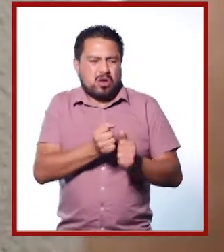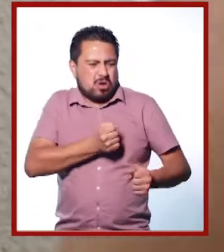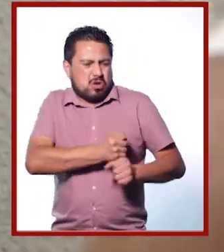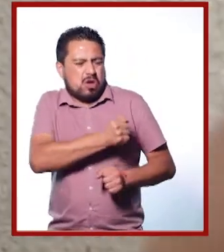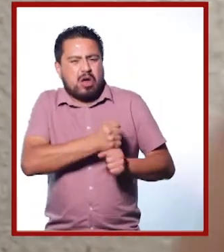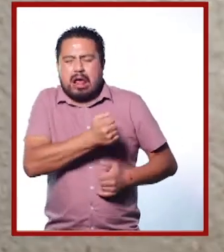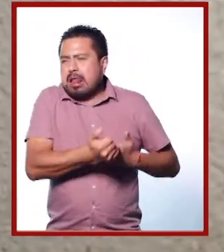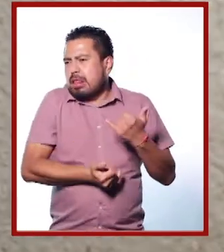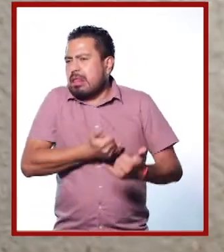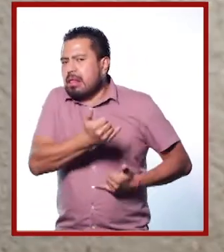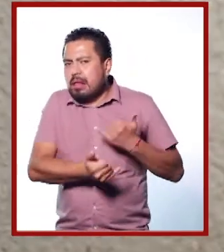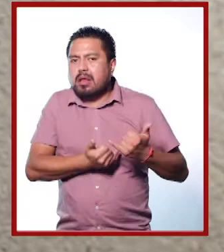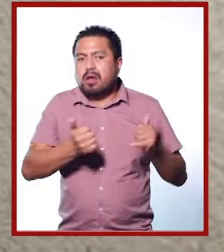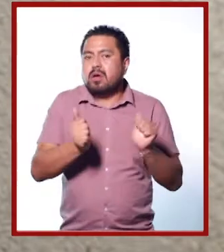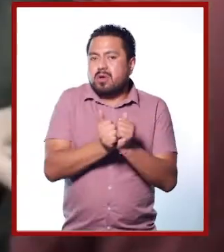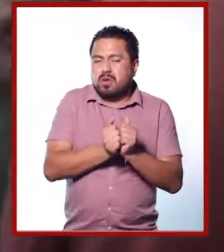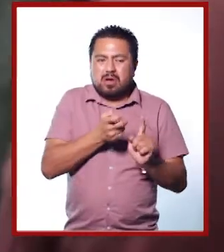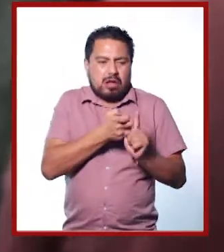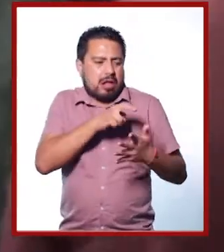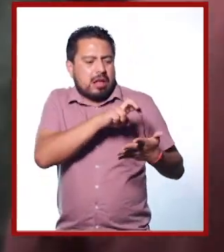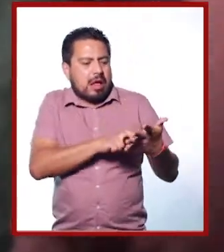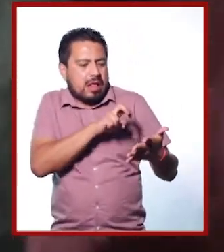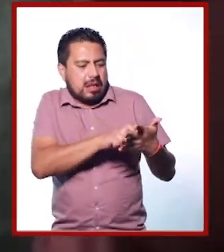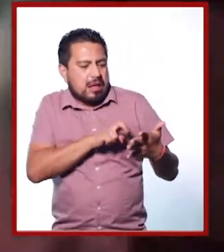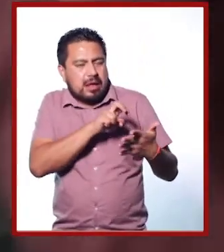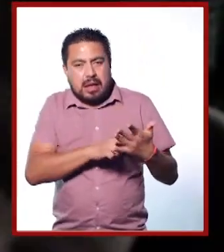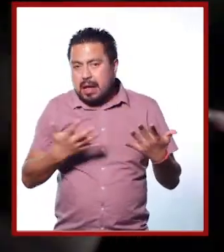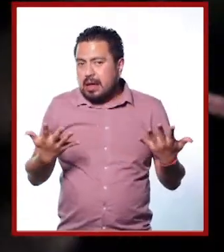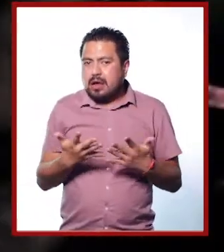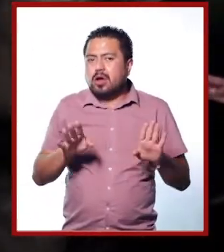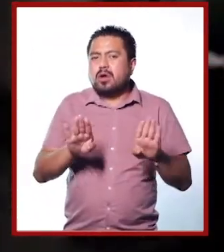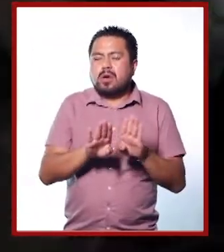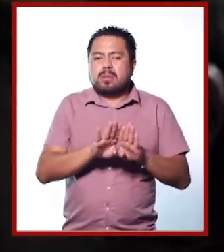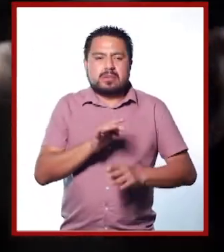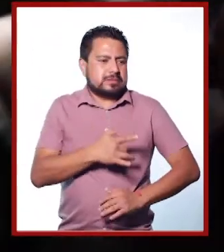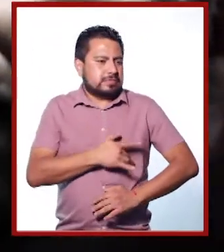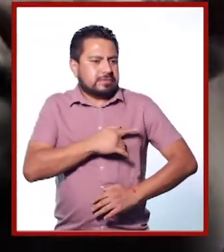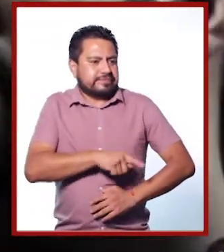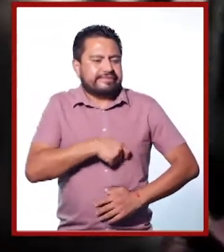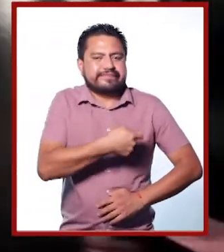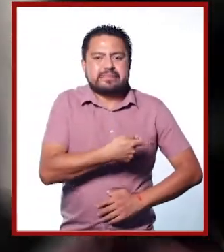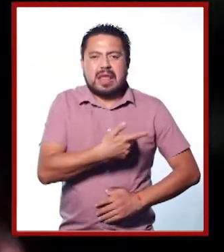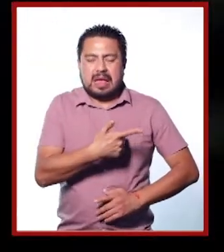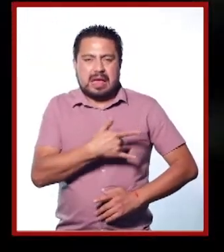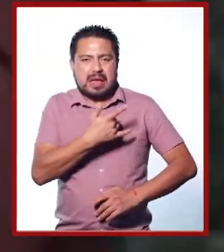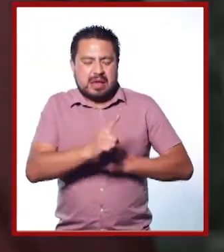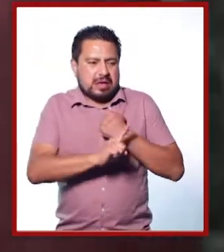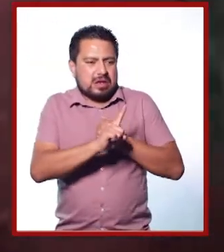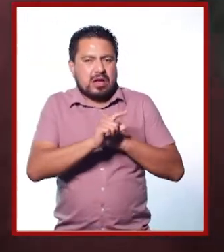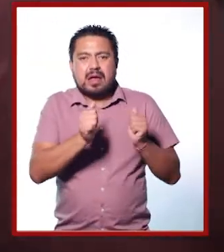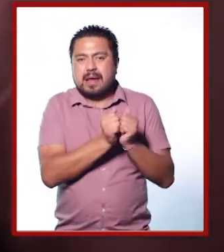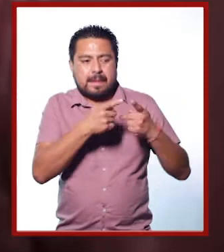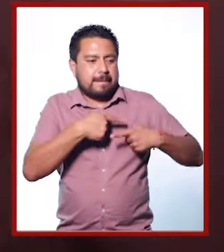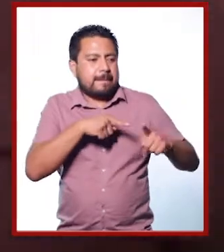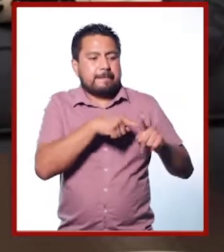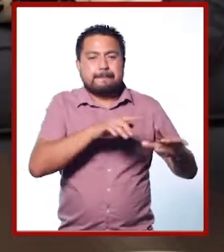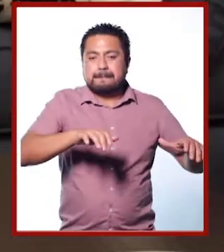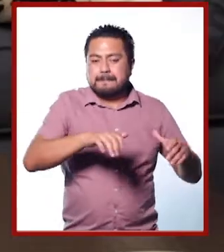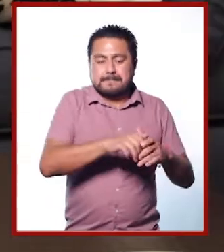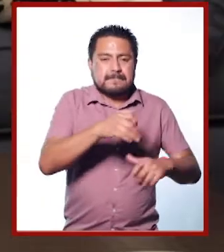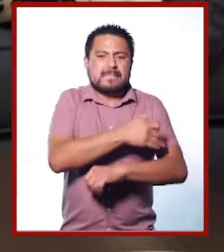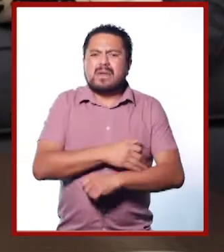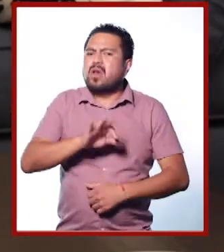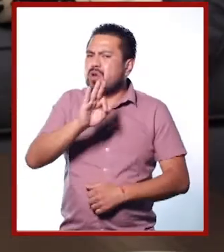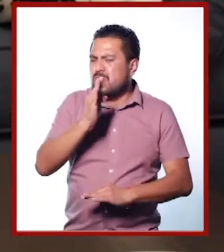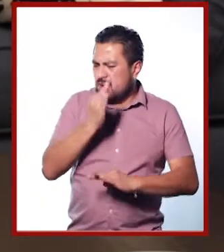golpes jugando o con estas correcciones que se hacen, ¿no? Como con la intención de generar un daño a la persona, sí, por supuesto en la familia. Oye, y